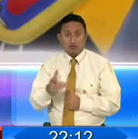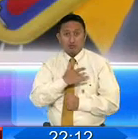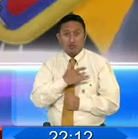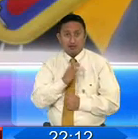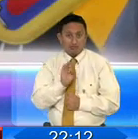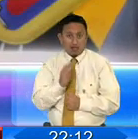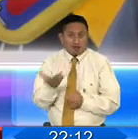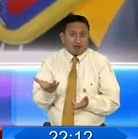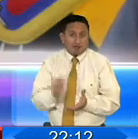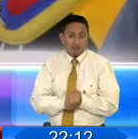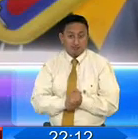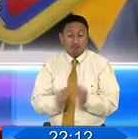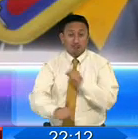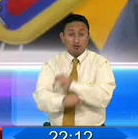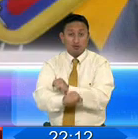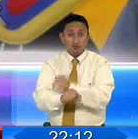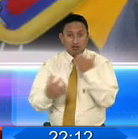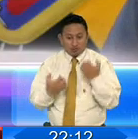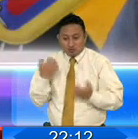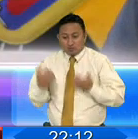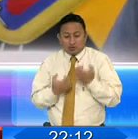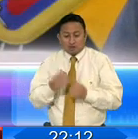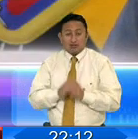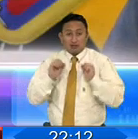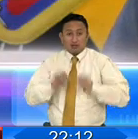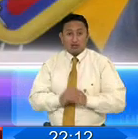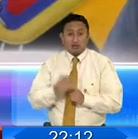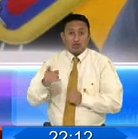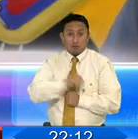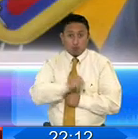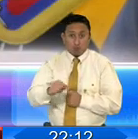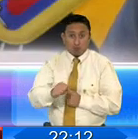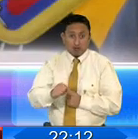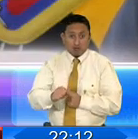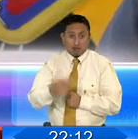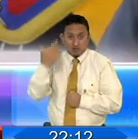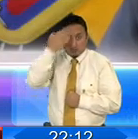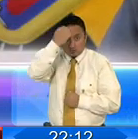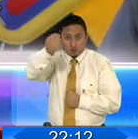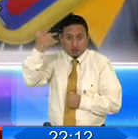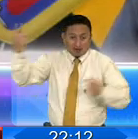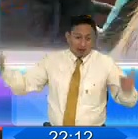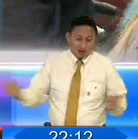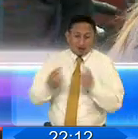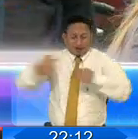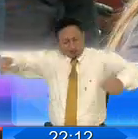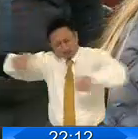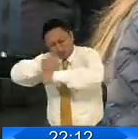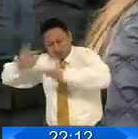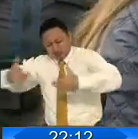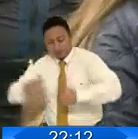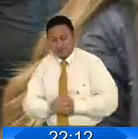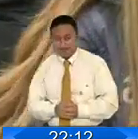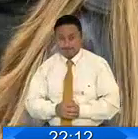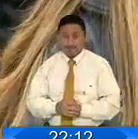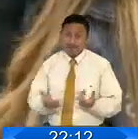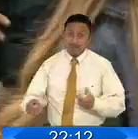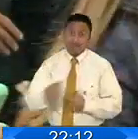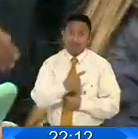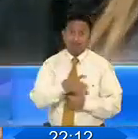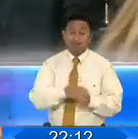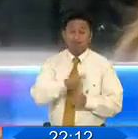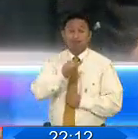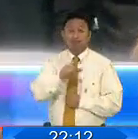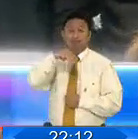asintomáticos? El fútbol genera pasiones. A lo mejor el momento de un gol nos olvidamos del distanciamiento. Desde la Agencia Metropolitana de Control,